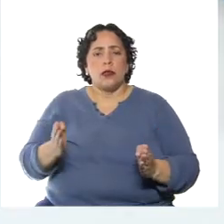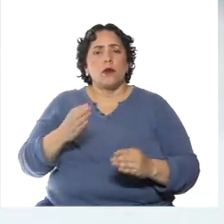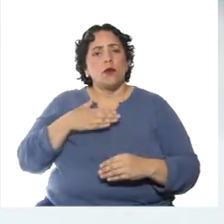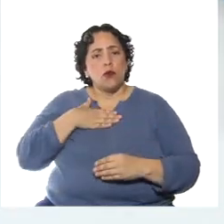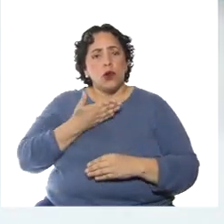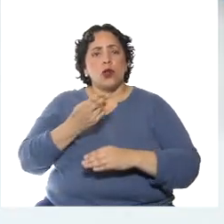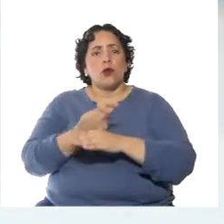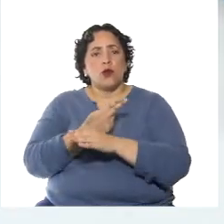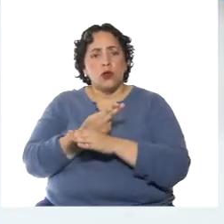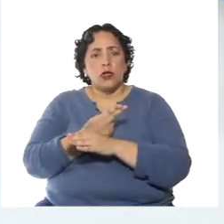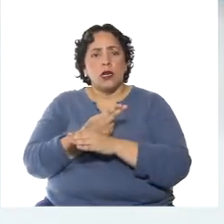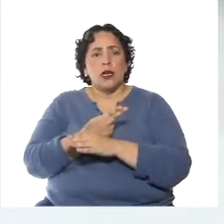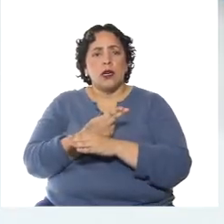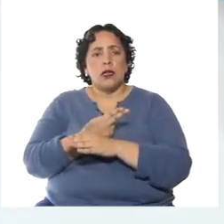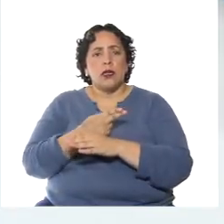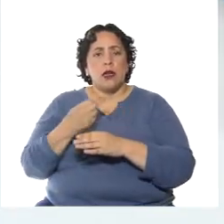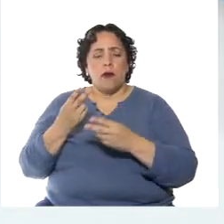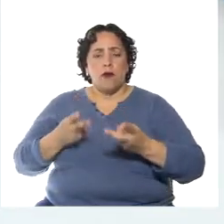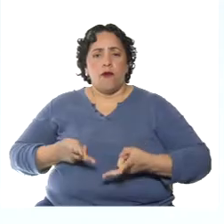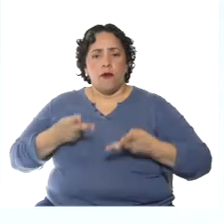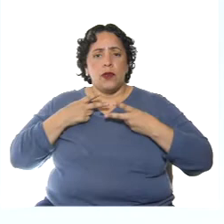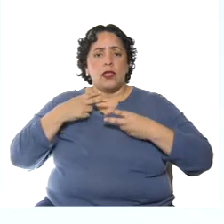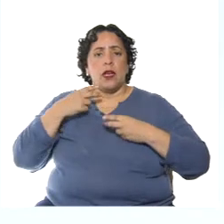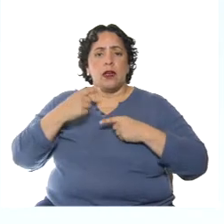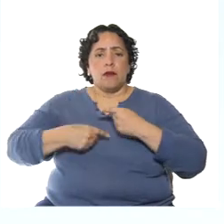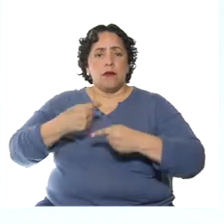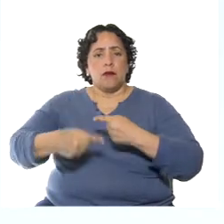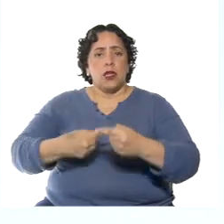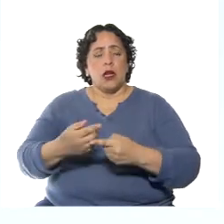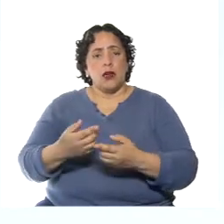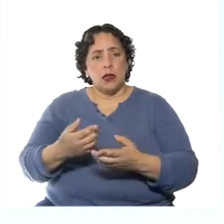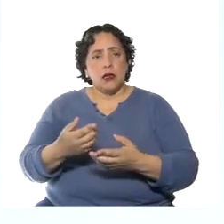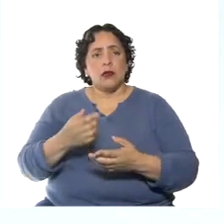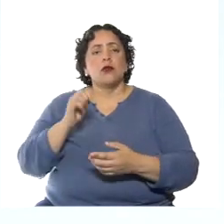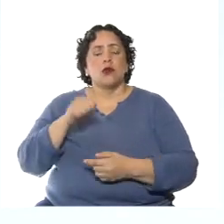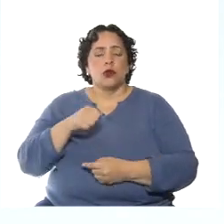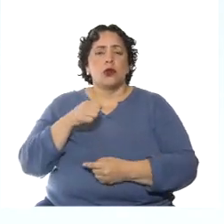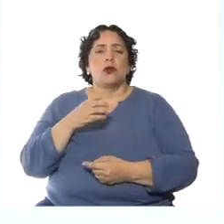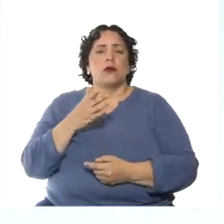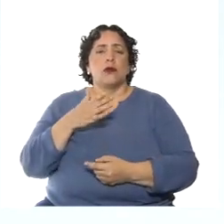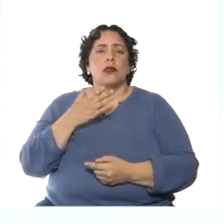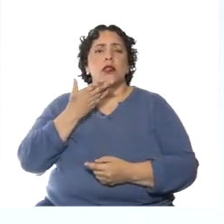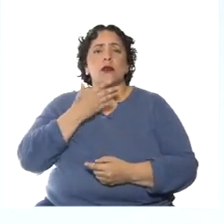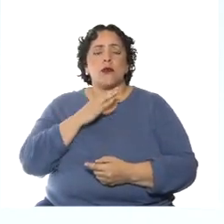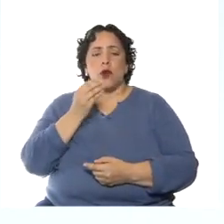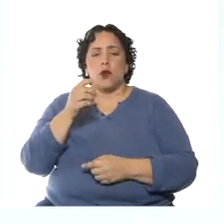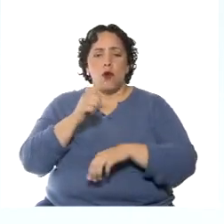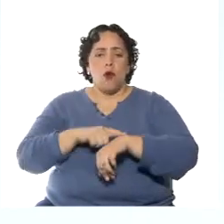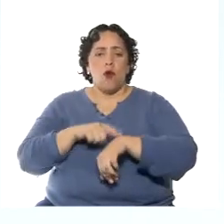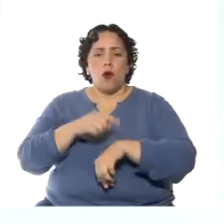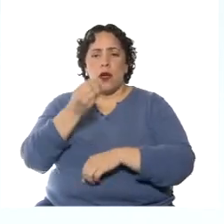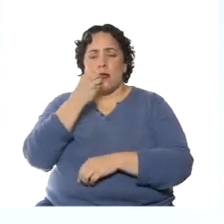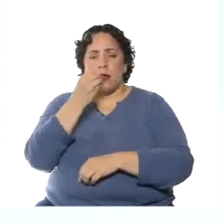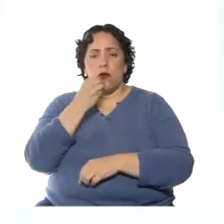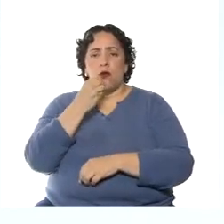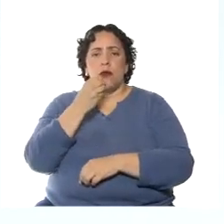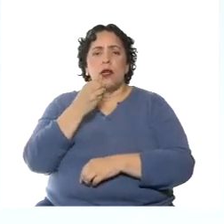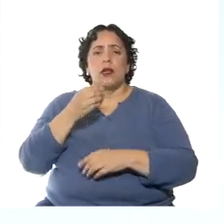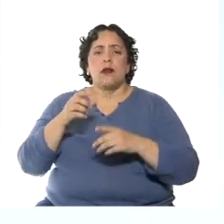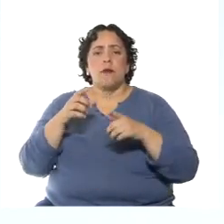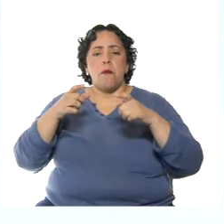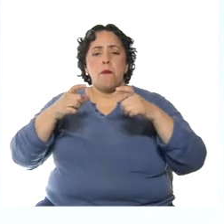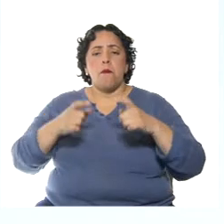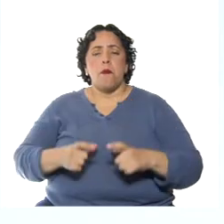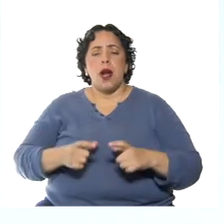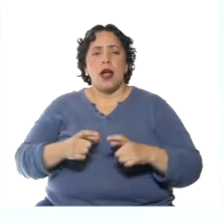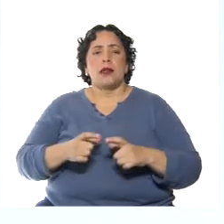aplicado también en las habilidades de la vida diaria. Es correcto, mi profe. Podemos decirle, por ejemplo, que a la hora de comer, ¿verdad? Okay. Tiene el plato